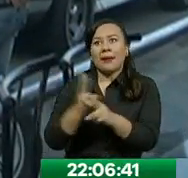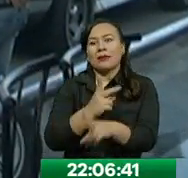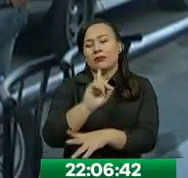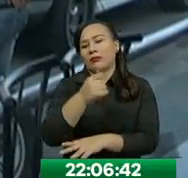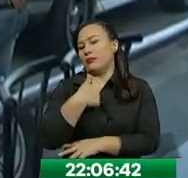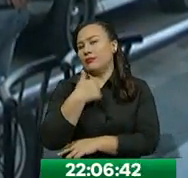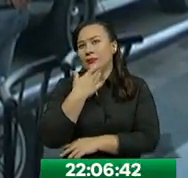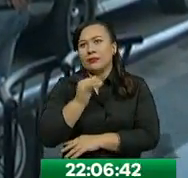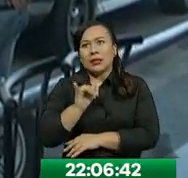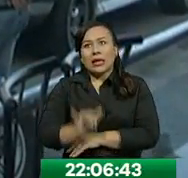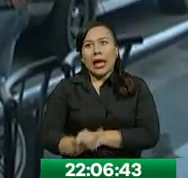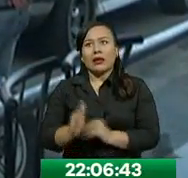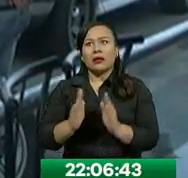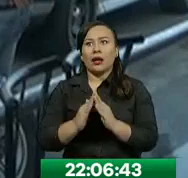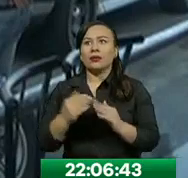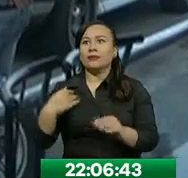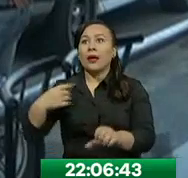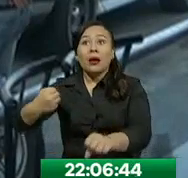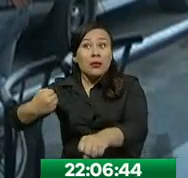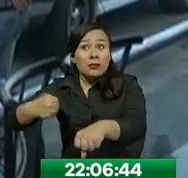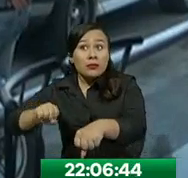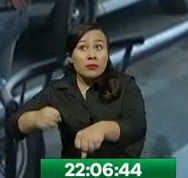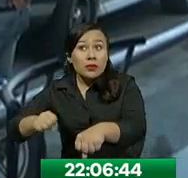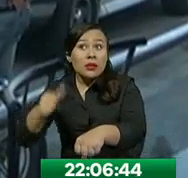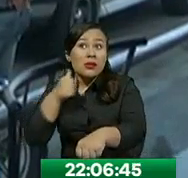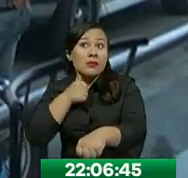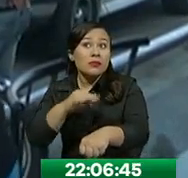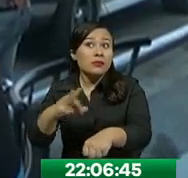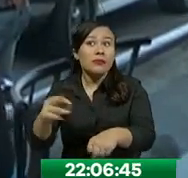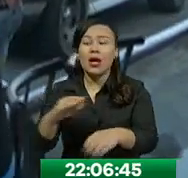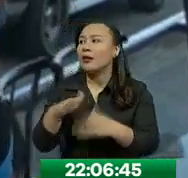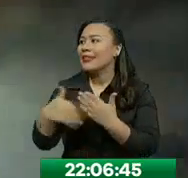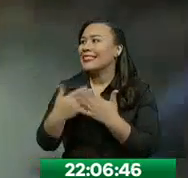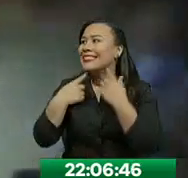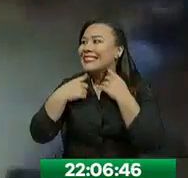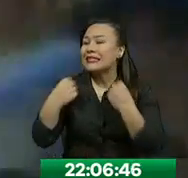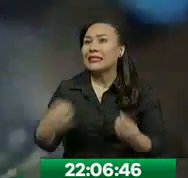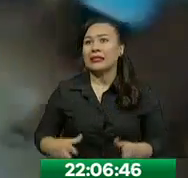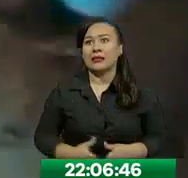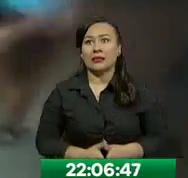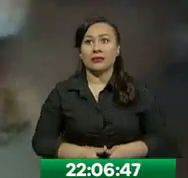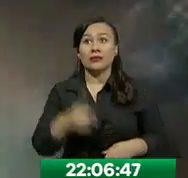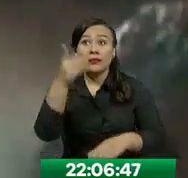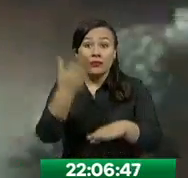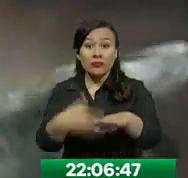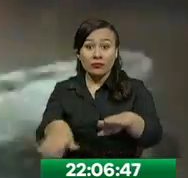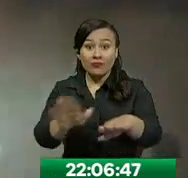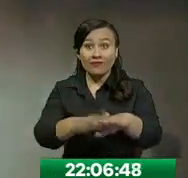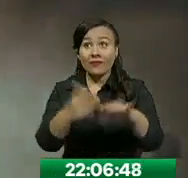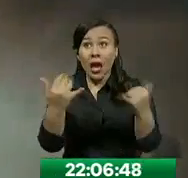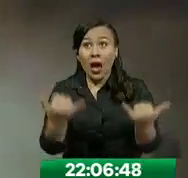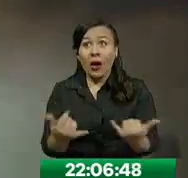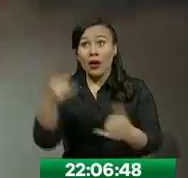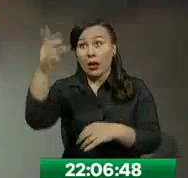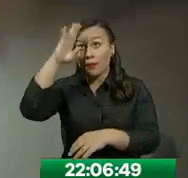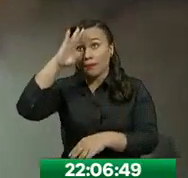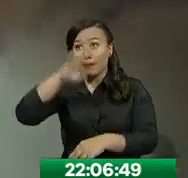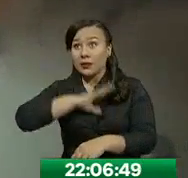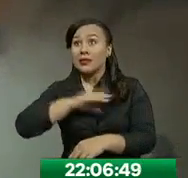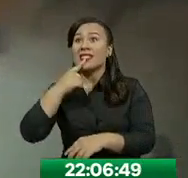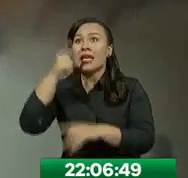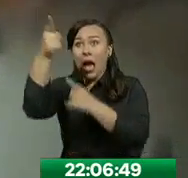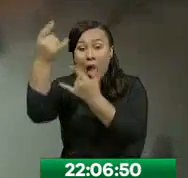señores en moto y le asaltan, ¿no? Le quitan todo lo que tienen. Sobre este tema, la policía de Manta informó que el caso está en